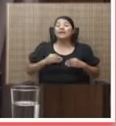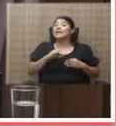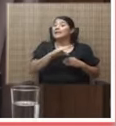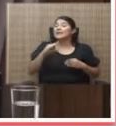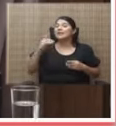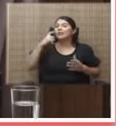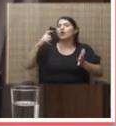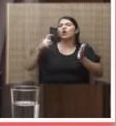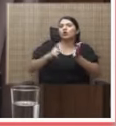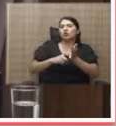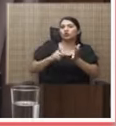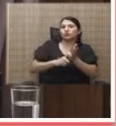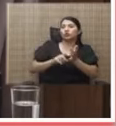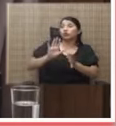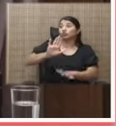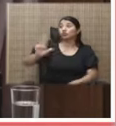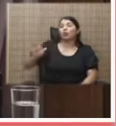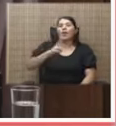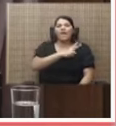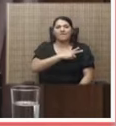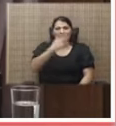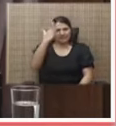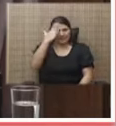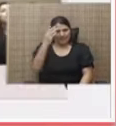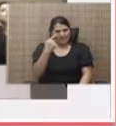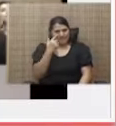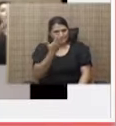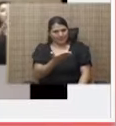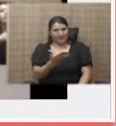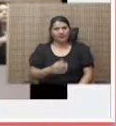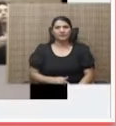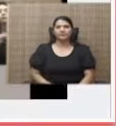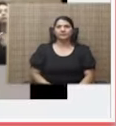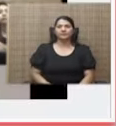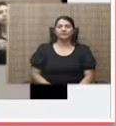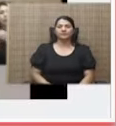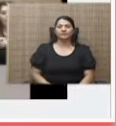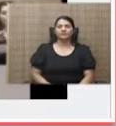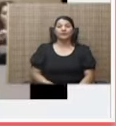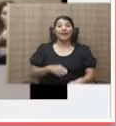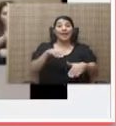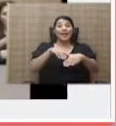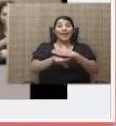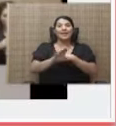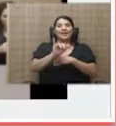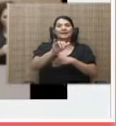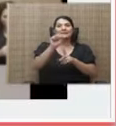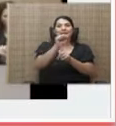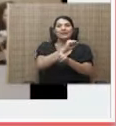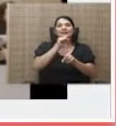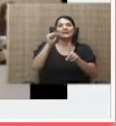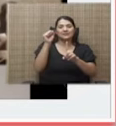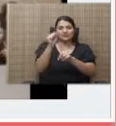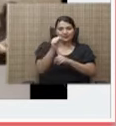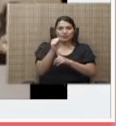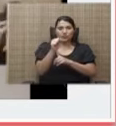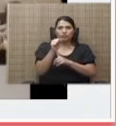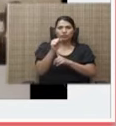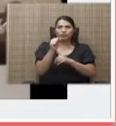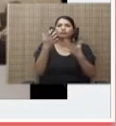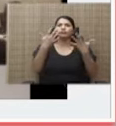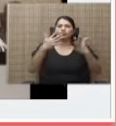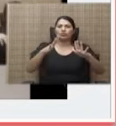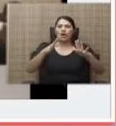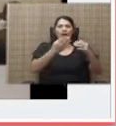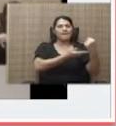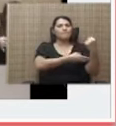la corte lo sabían veamos esa situación fue examinada por parte del poder judicial al